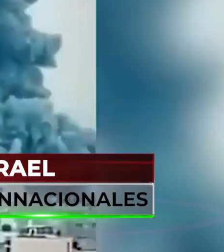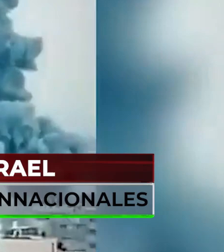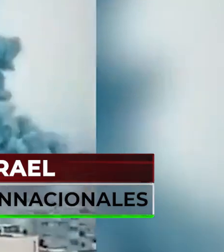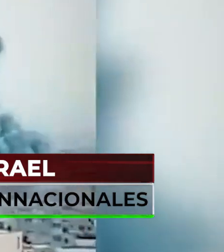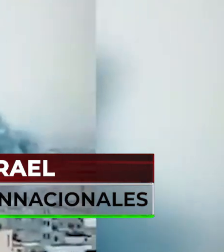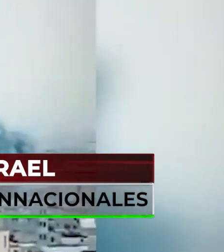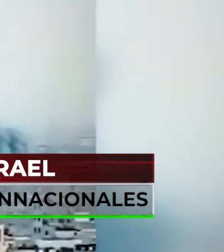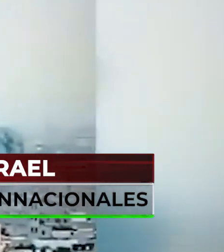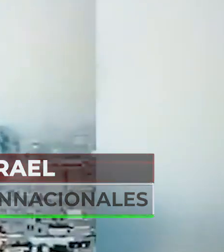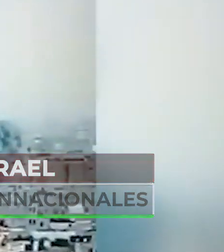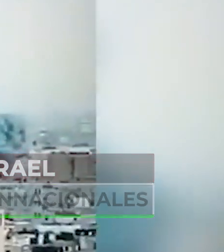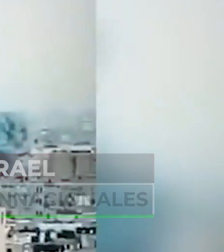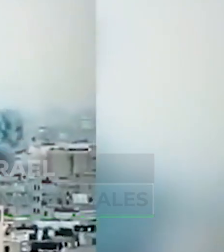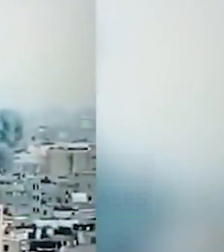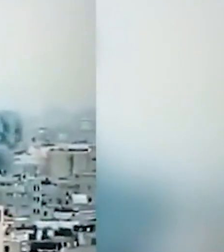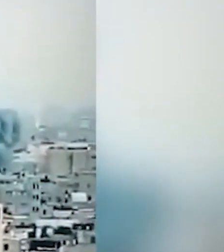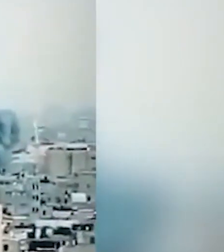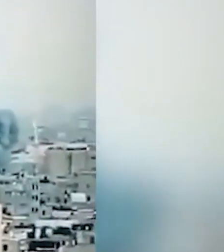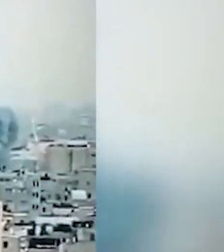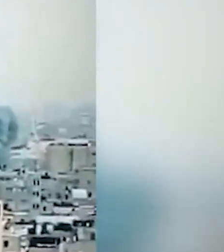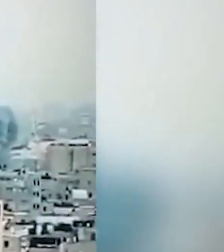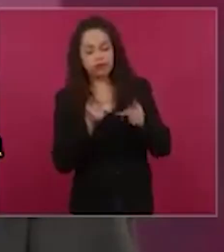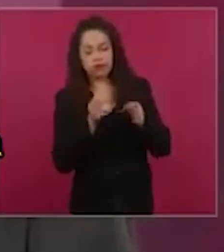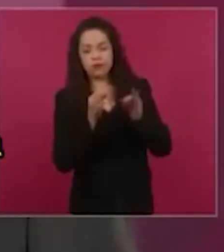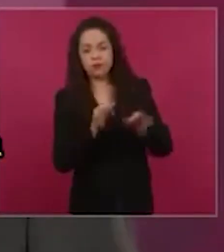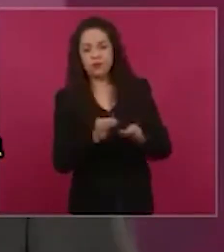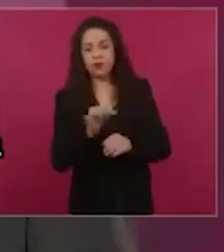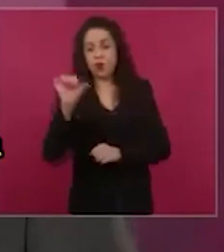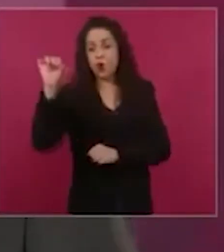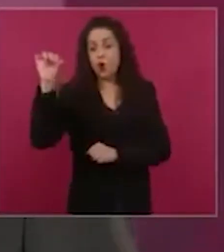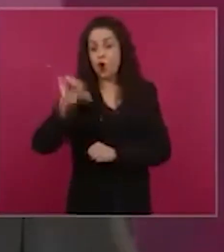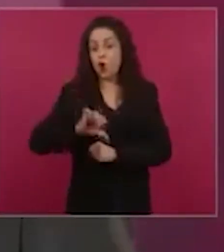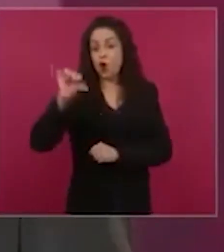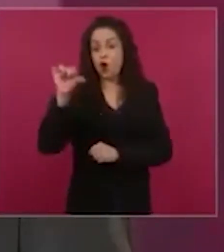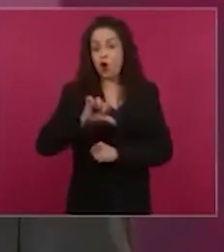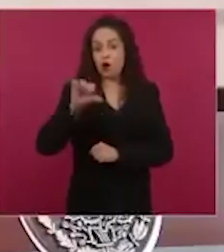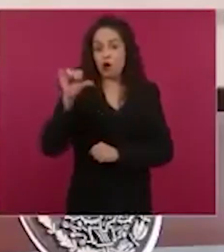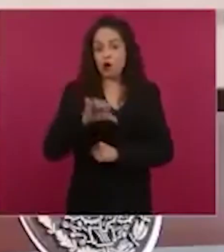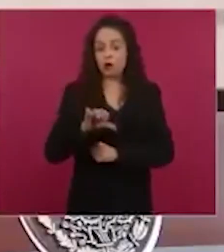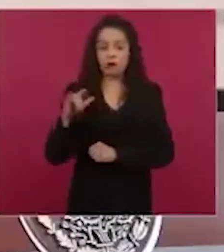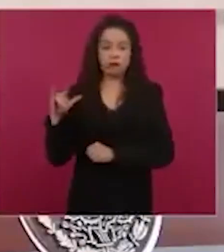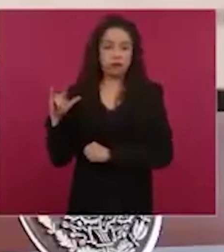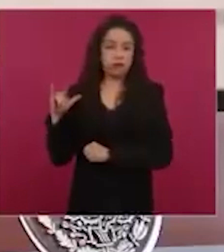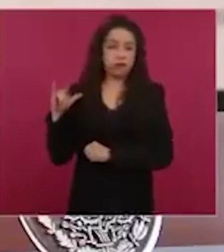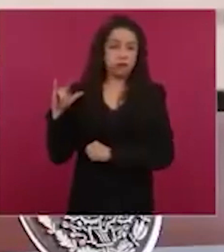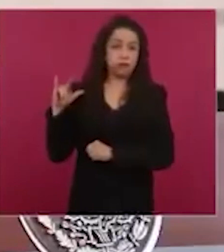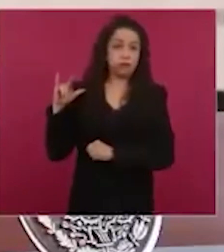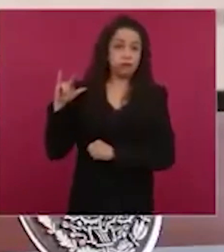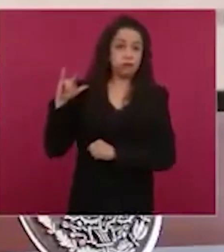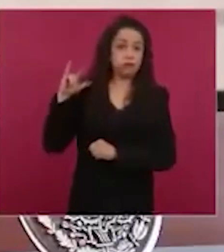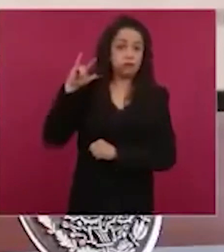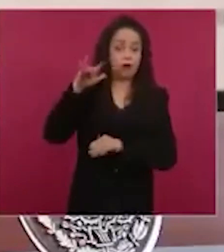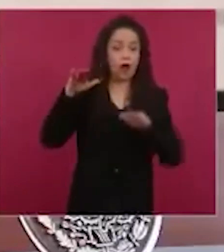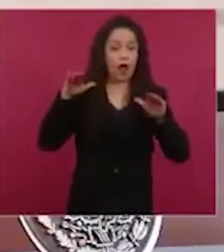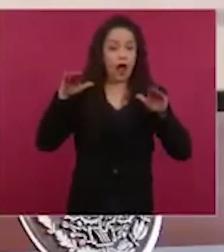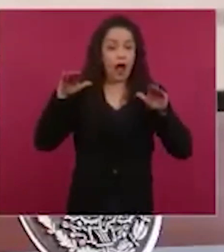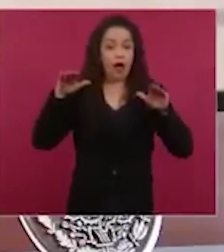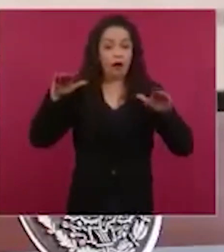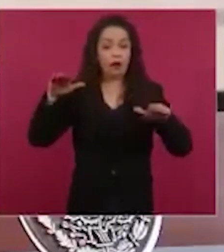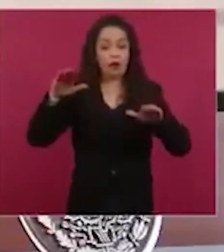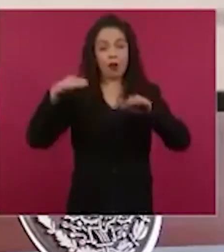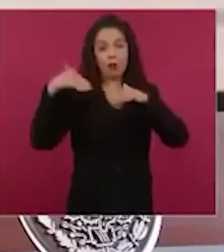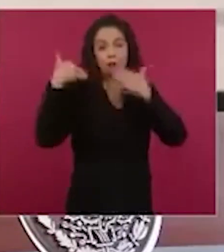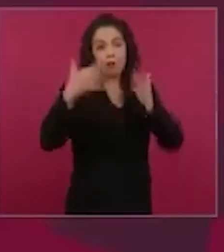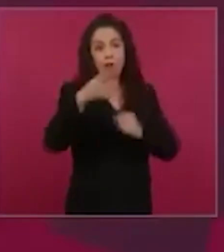fin de semana y que ha dejado miles de muertos de acuerdo con el mandatario las autoridades ya se mantienen en contacto con los familiares de los